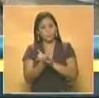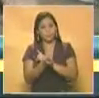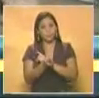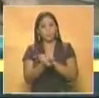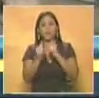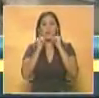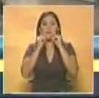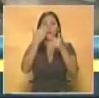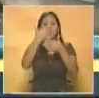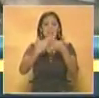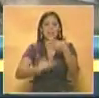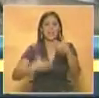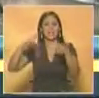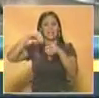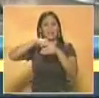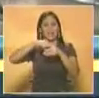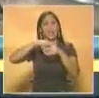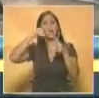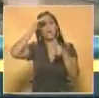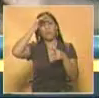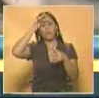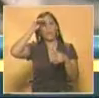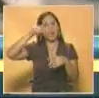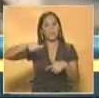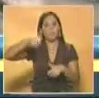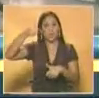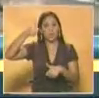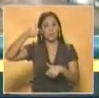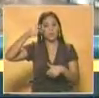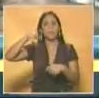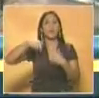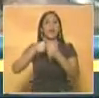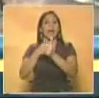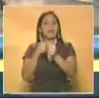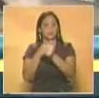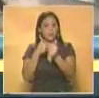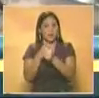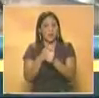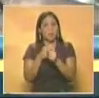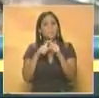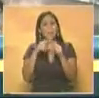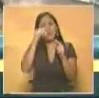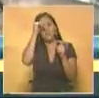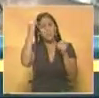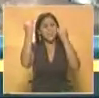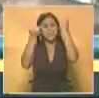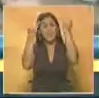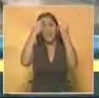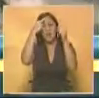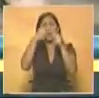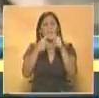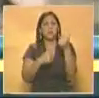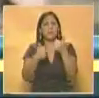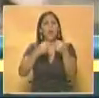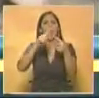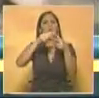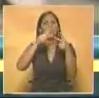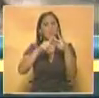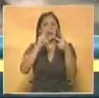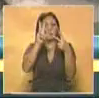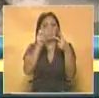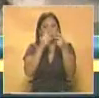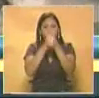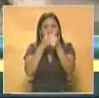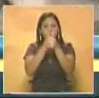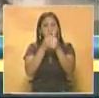del Ministerio Público está constituido por un fiscal principal y un auxiliar. La idea es incorporar 2 nuevos auxiliares,